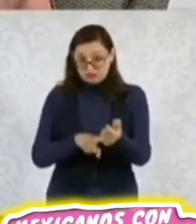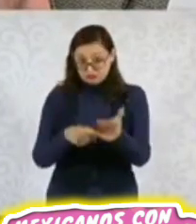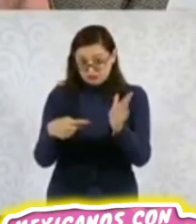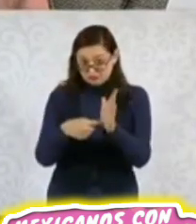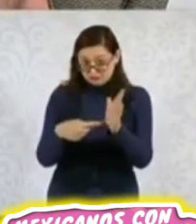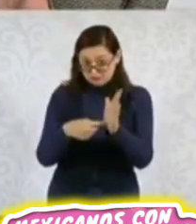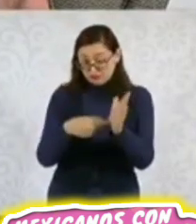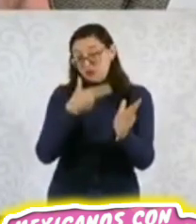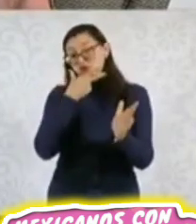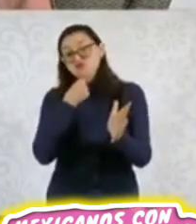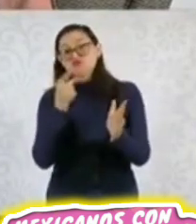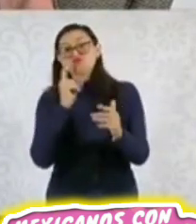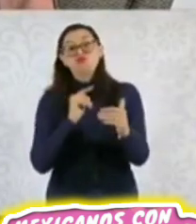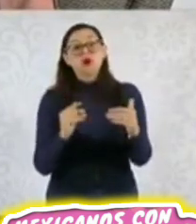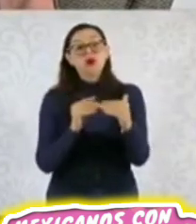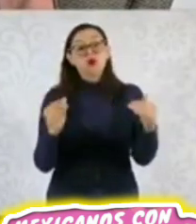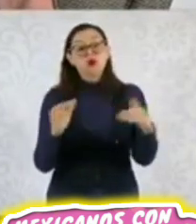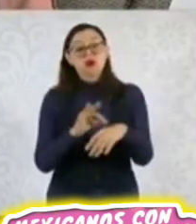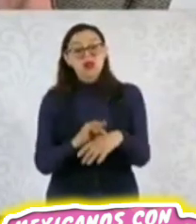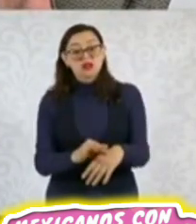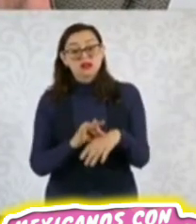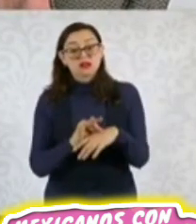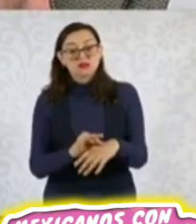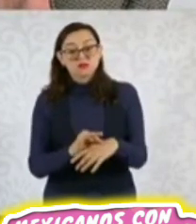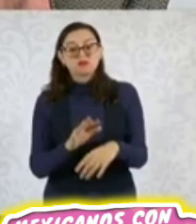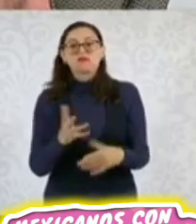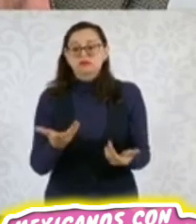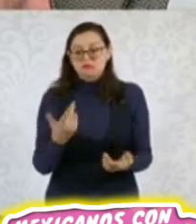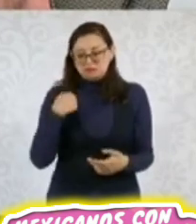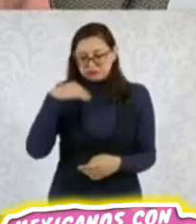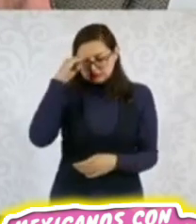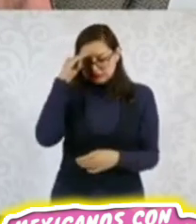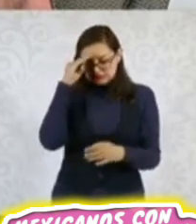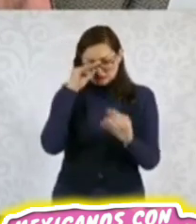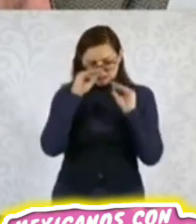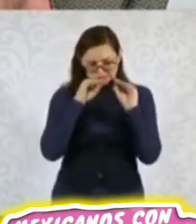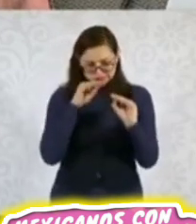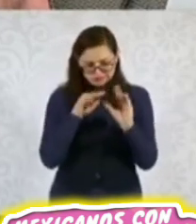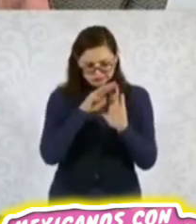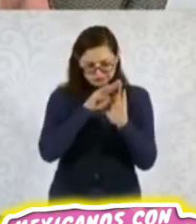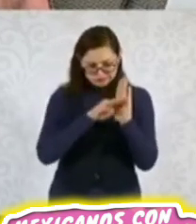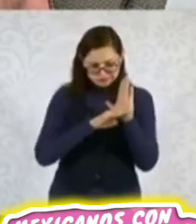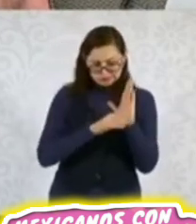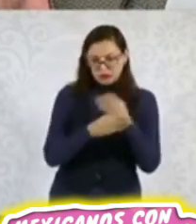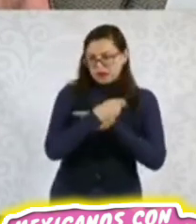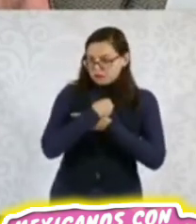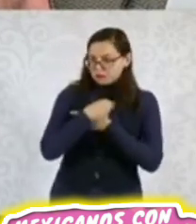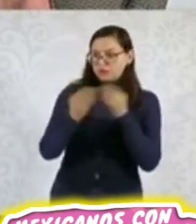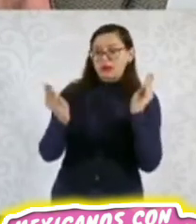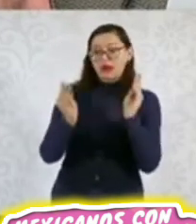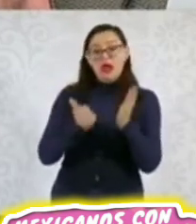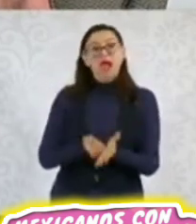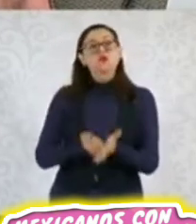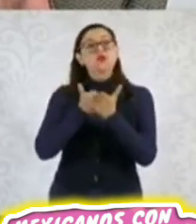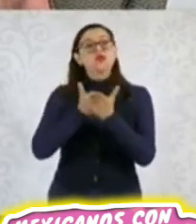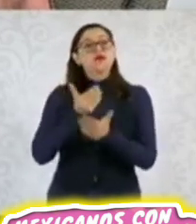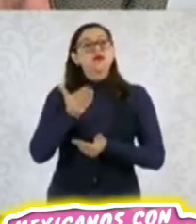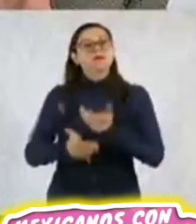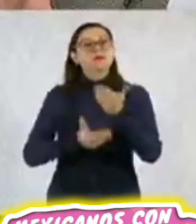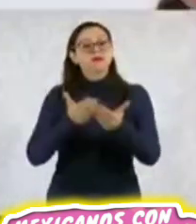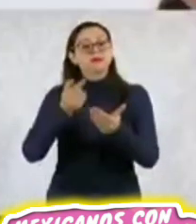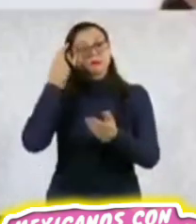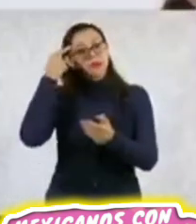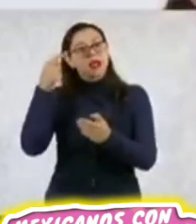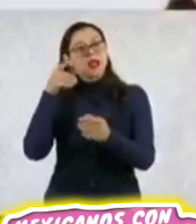ese sentido, confiamos en que esta cartilla dará un fruto importante precisamente para avanzar y para cumplir la